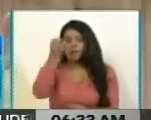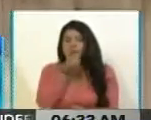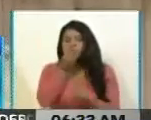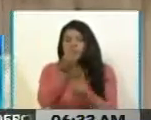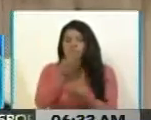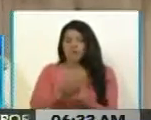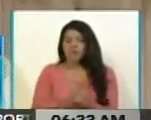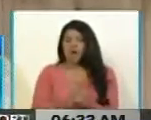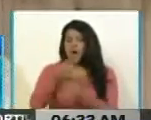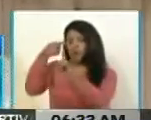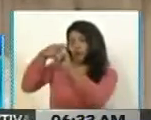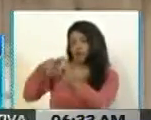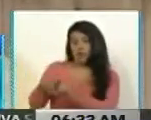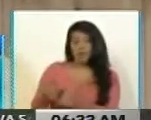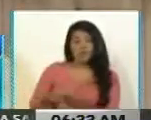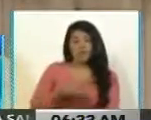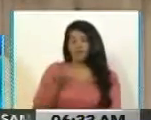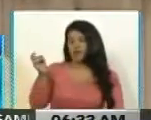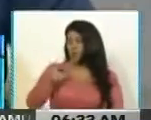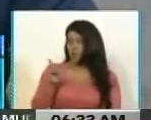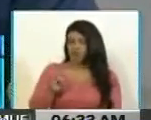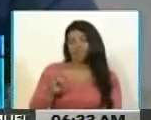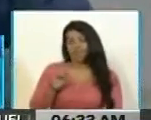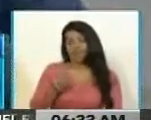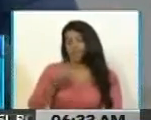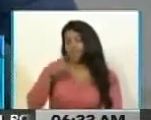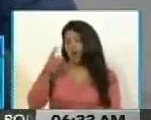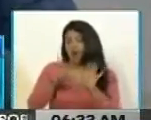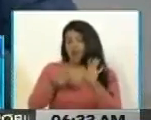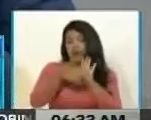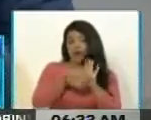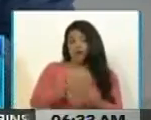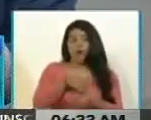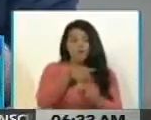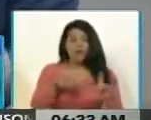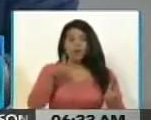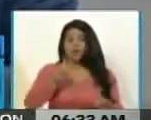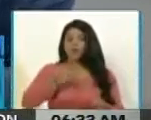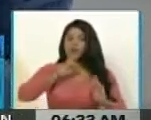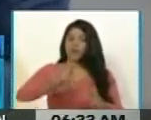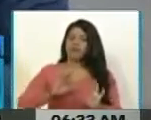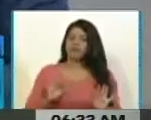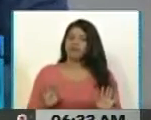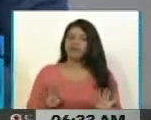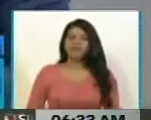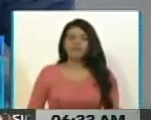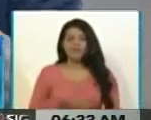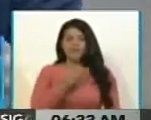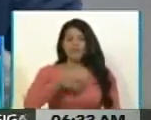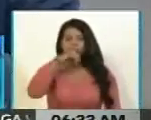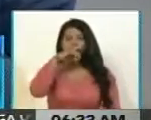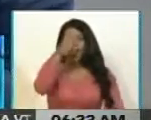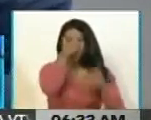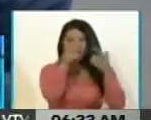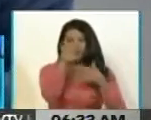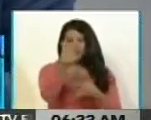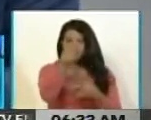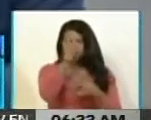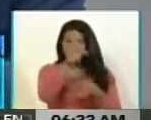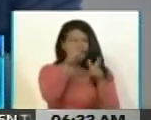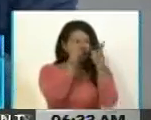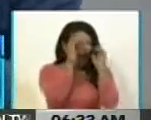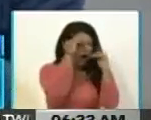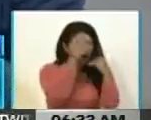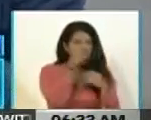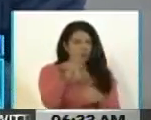flores, pero hay que darle respuesta a la gente. El presidente Chávez decía que había que mandar obedeciendo, escuchando al pueblo.